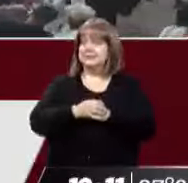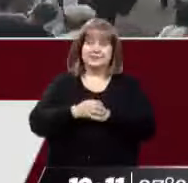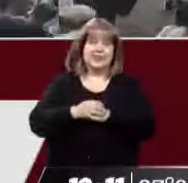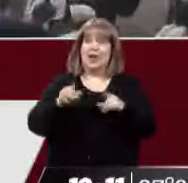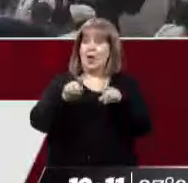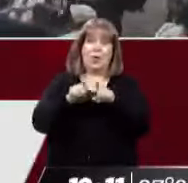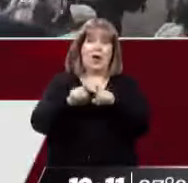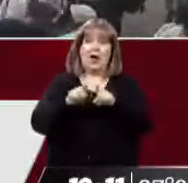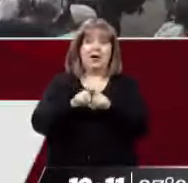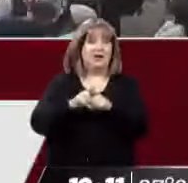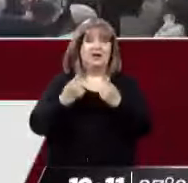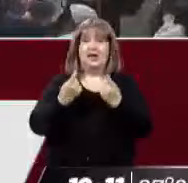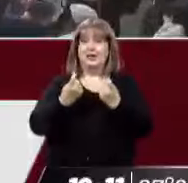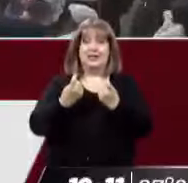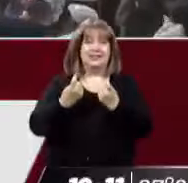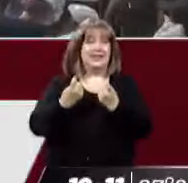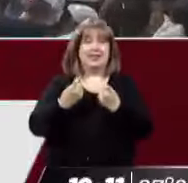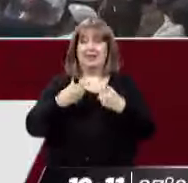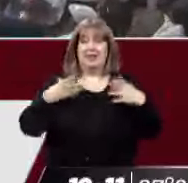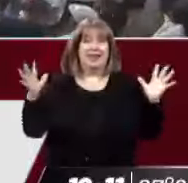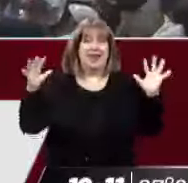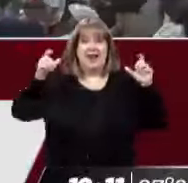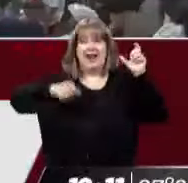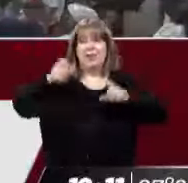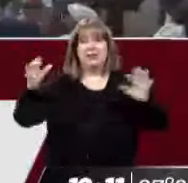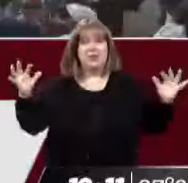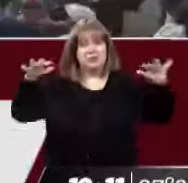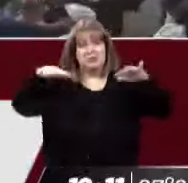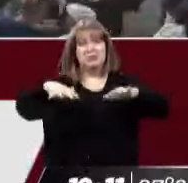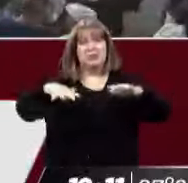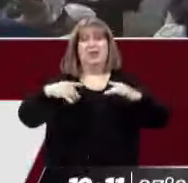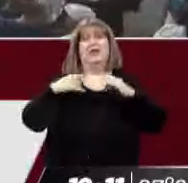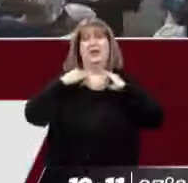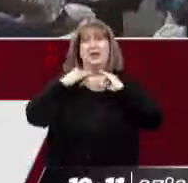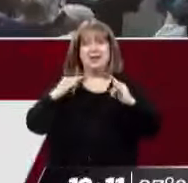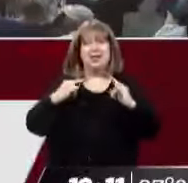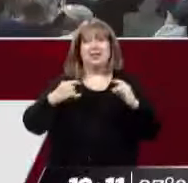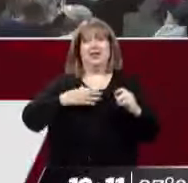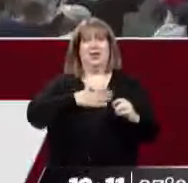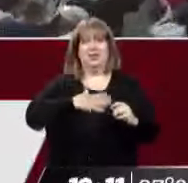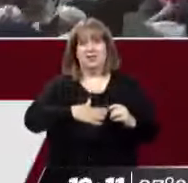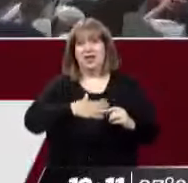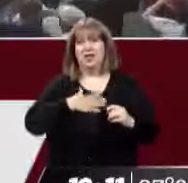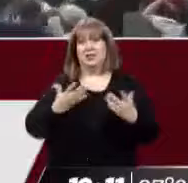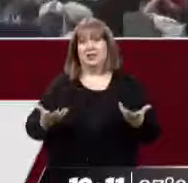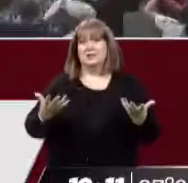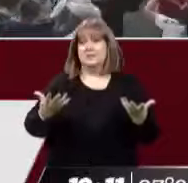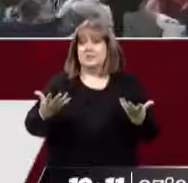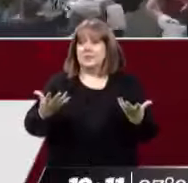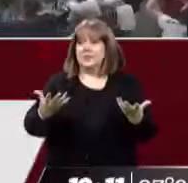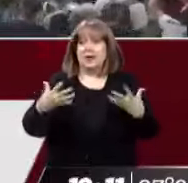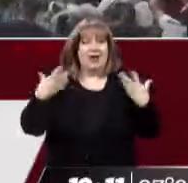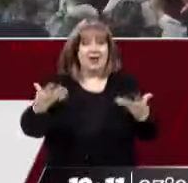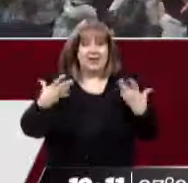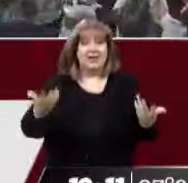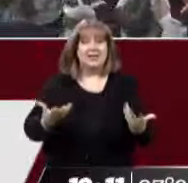necesidad gigantesca de festejar, de sentir que estamos juntos, que estamos para algo importante. Ha sido un